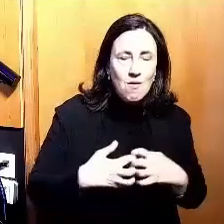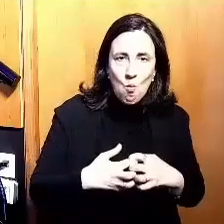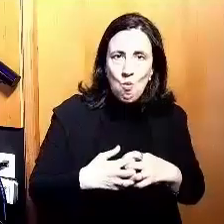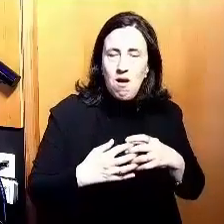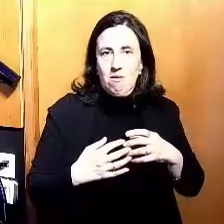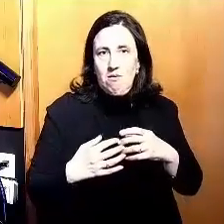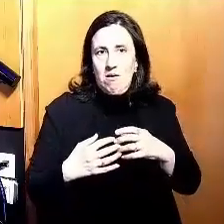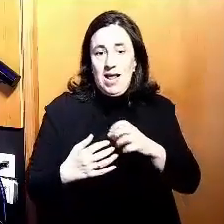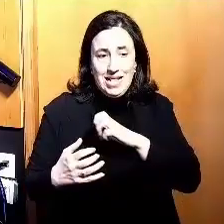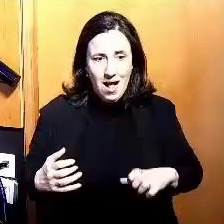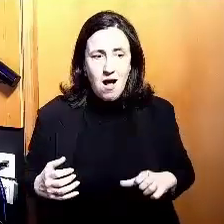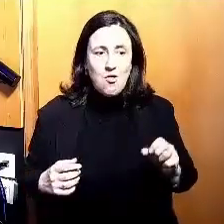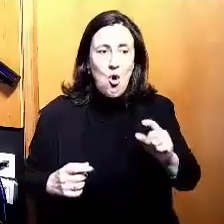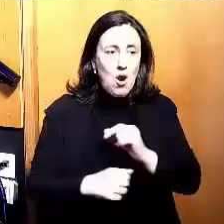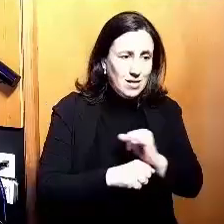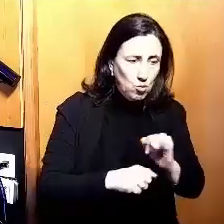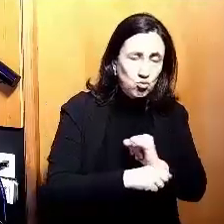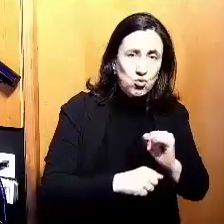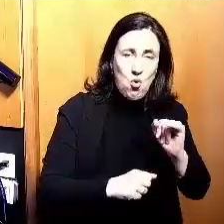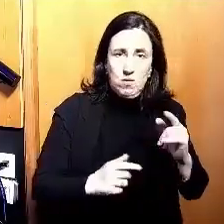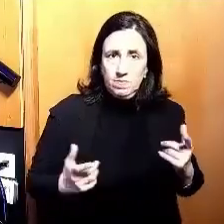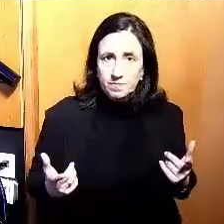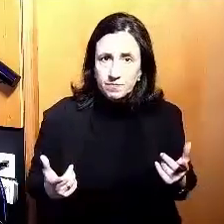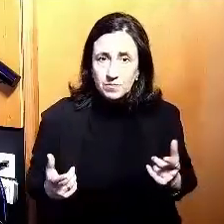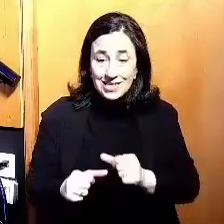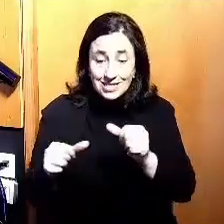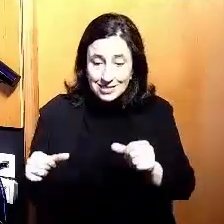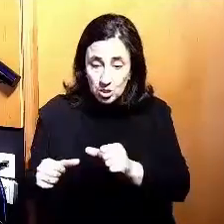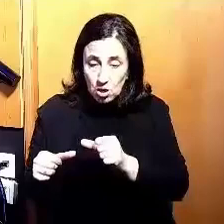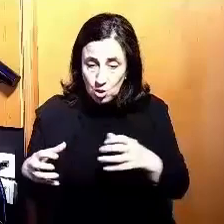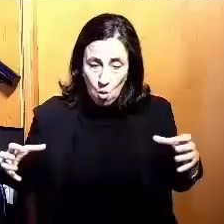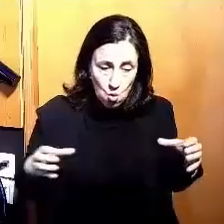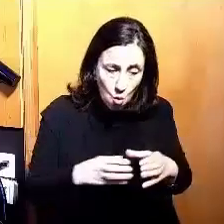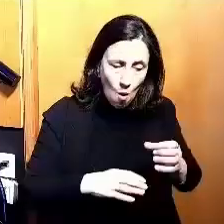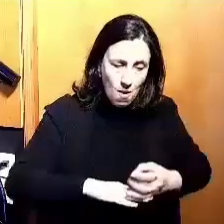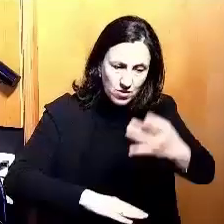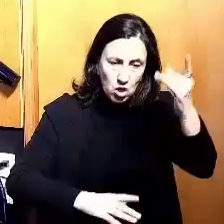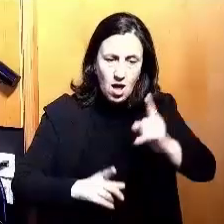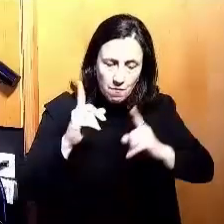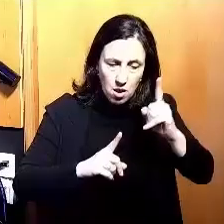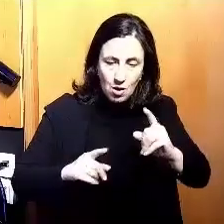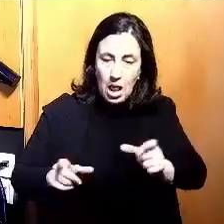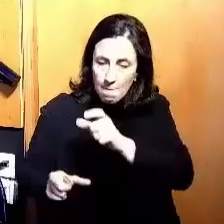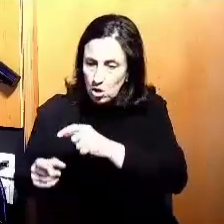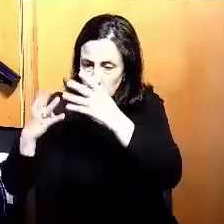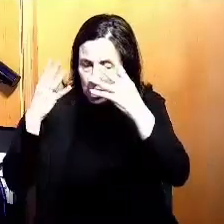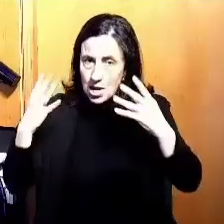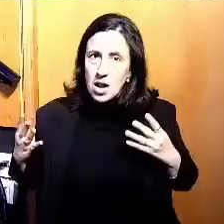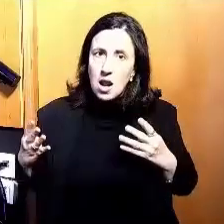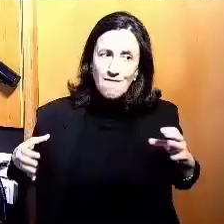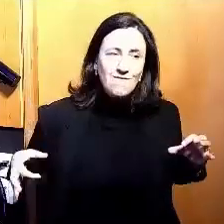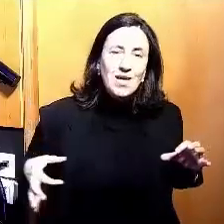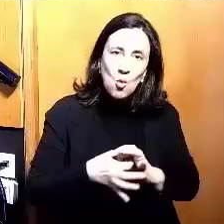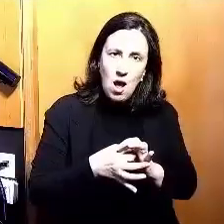hemos visto en múltiples iniciativas, en las acciones con grupos académicos, con sociedad civil, para